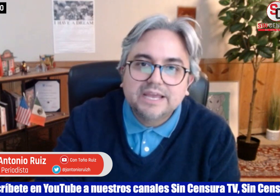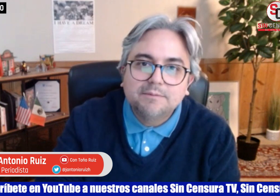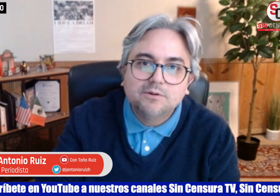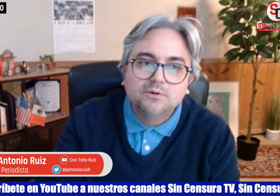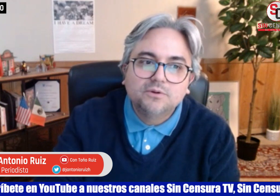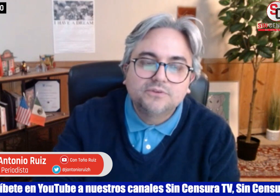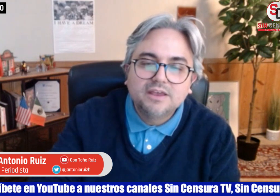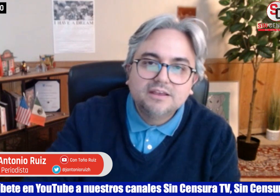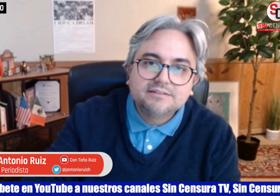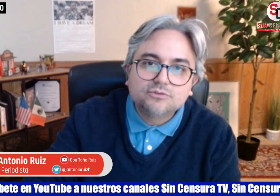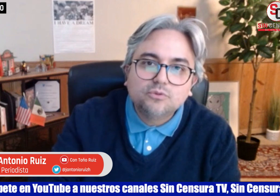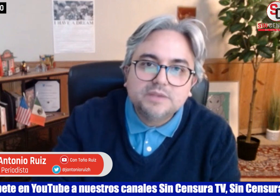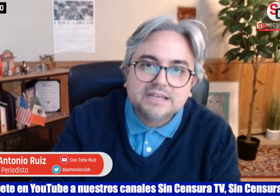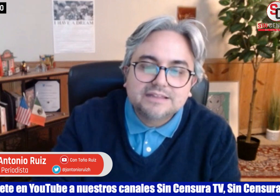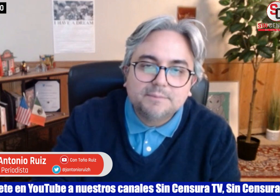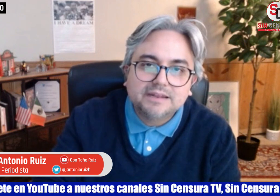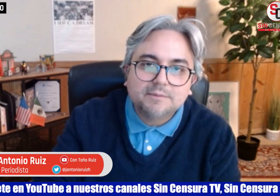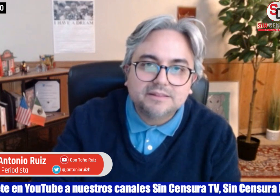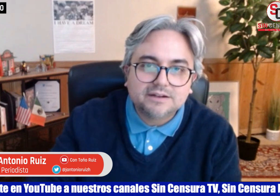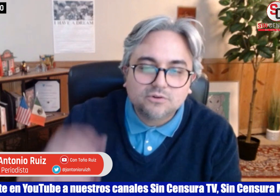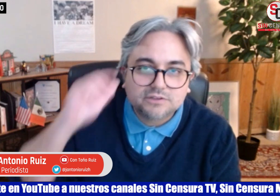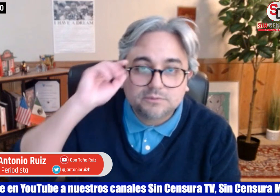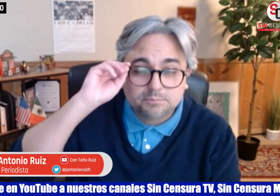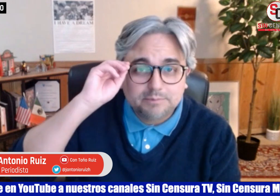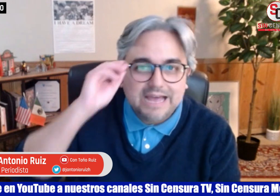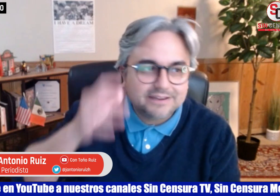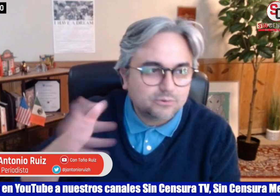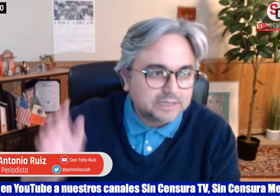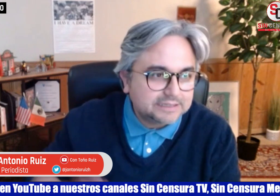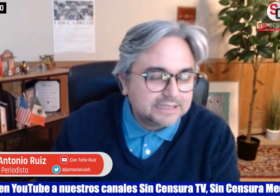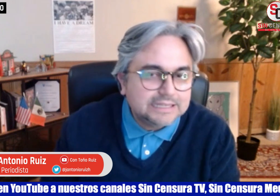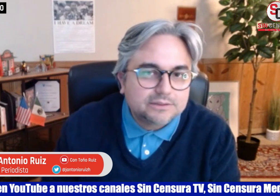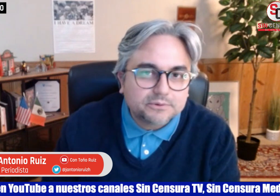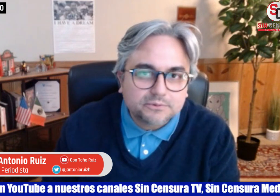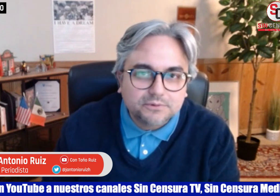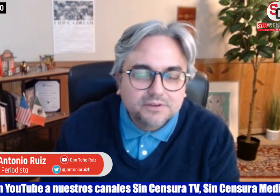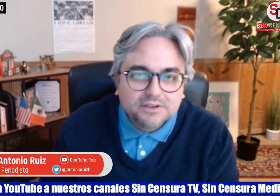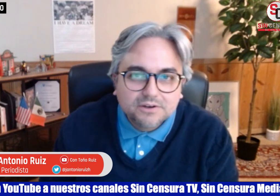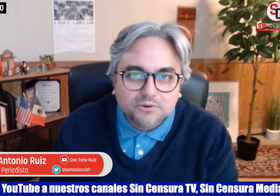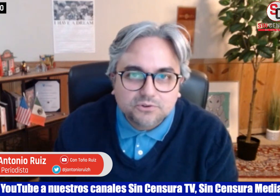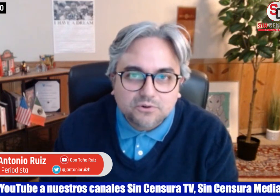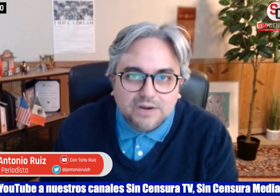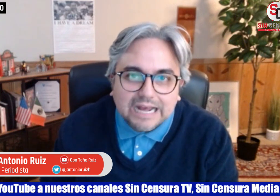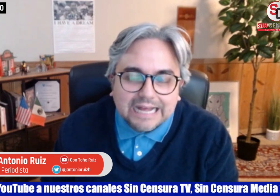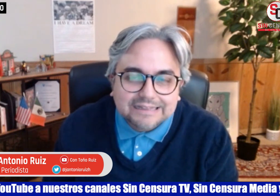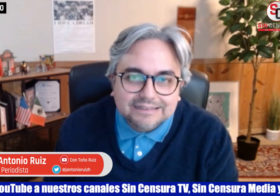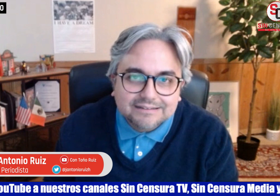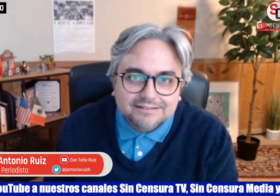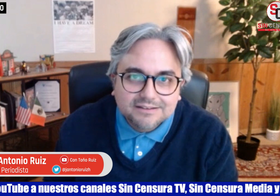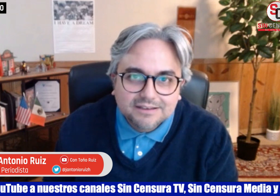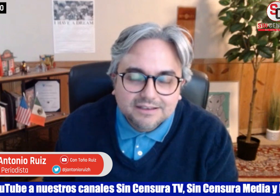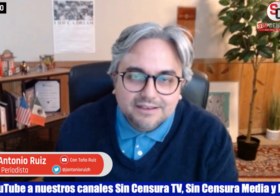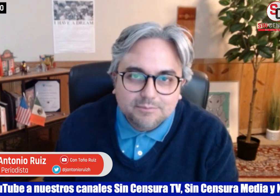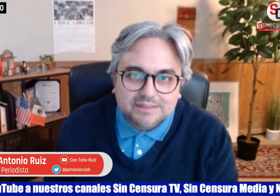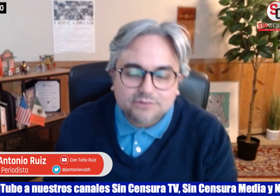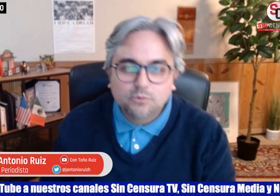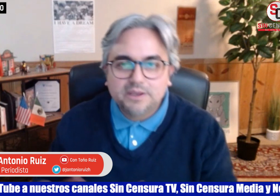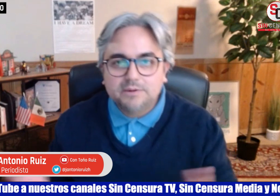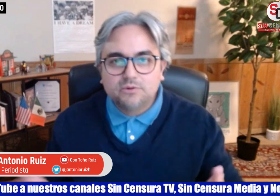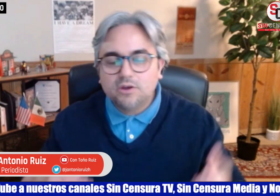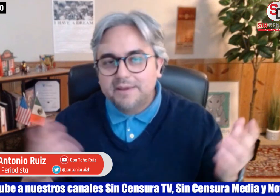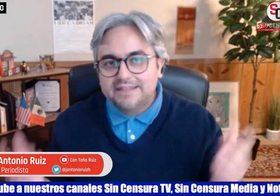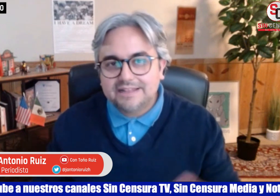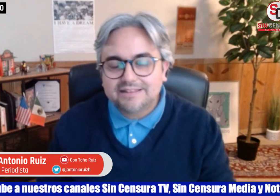varios pueblos, se subían también a vender cosas padres, juguetitos o chocolates.